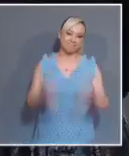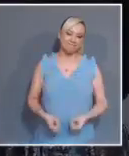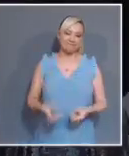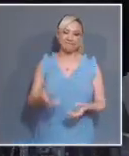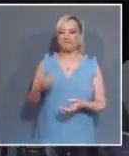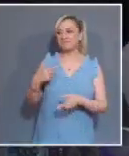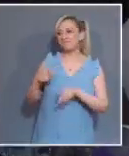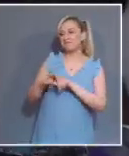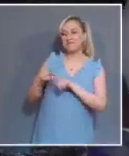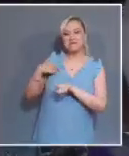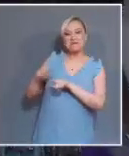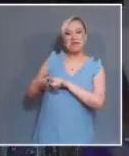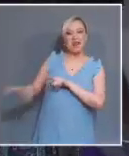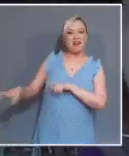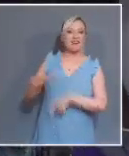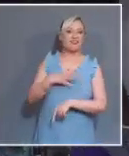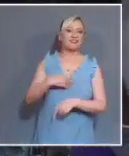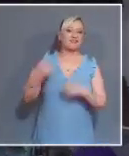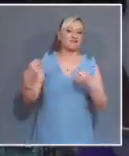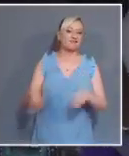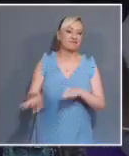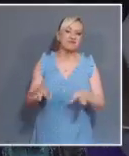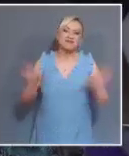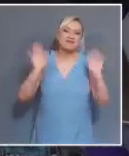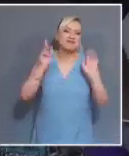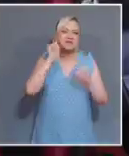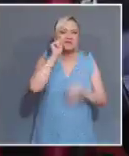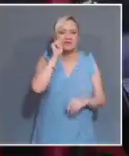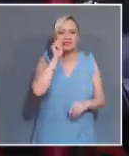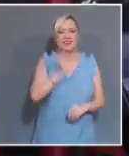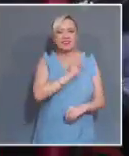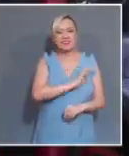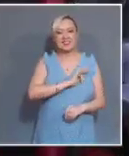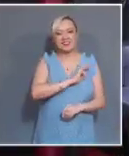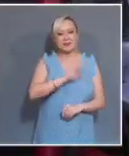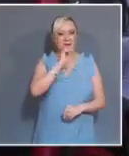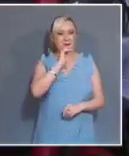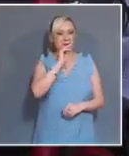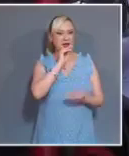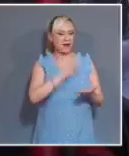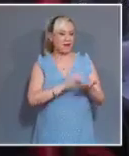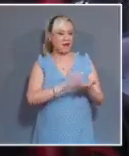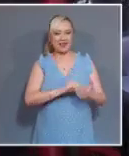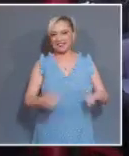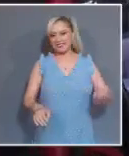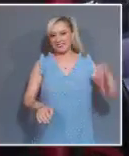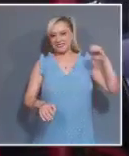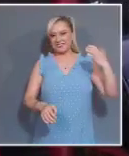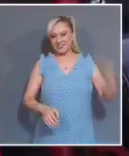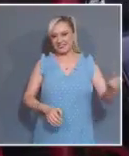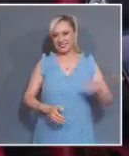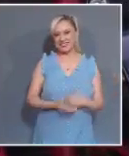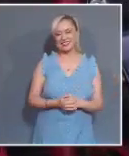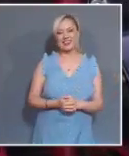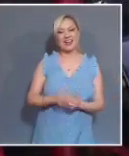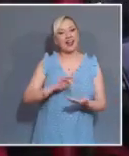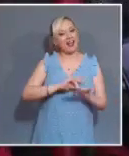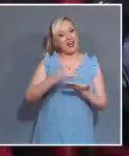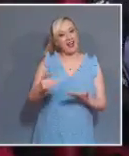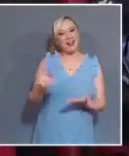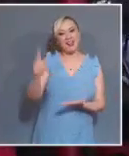de todos modos somos felices porque tenemos a nuestra mamá. Le doy gracias a Dios por un año más que me da de